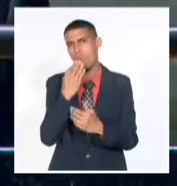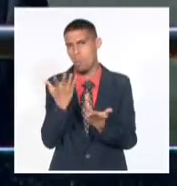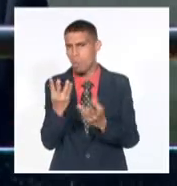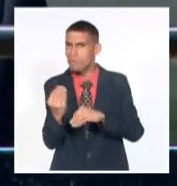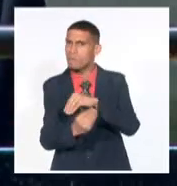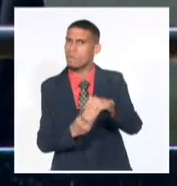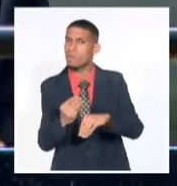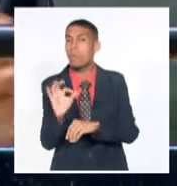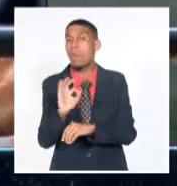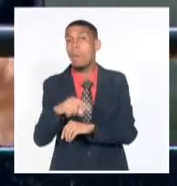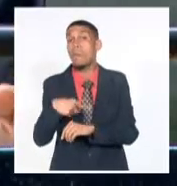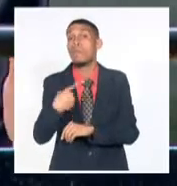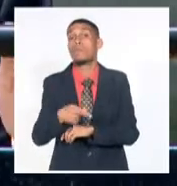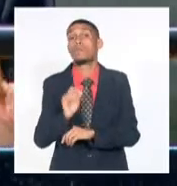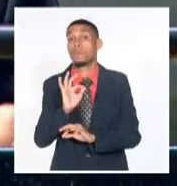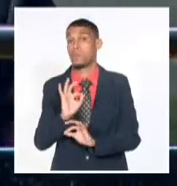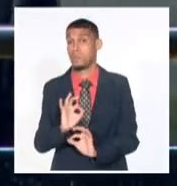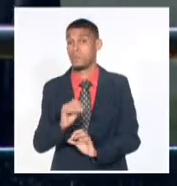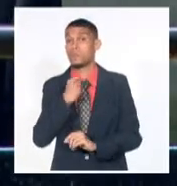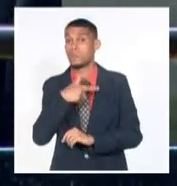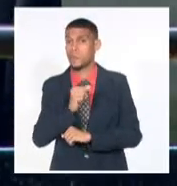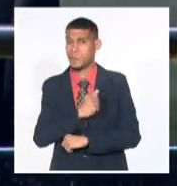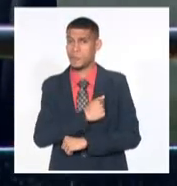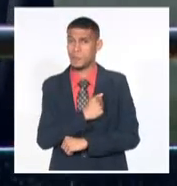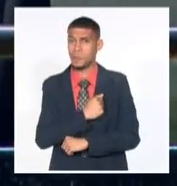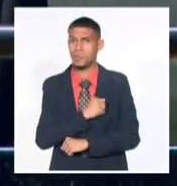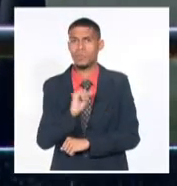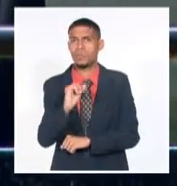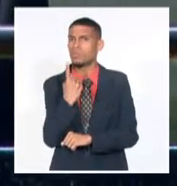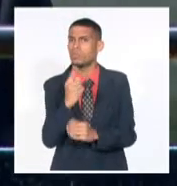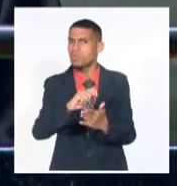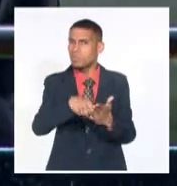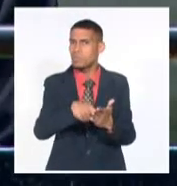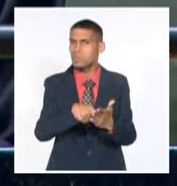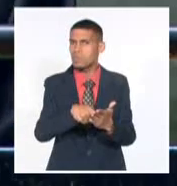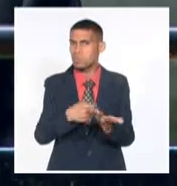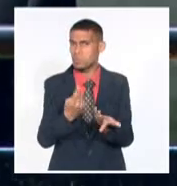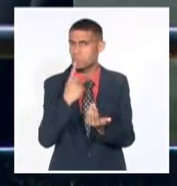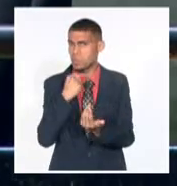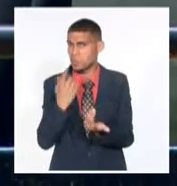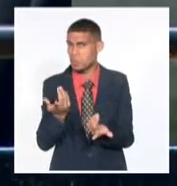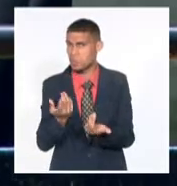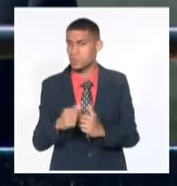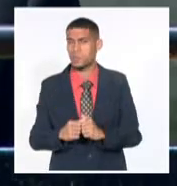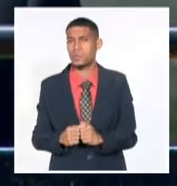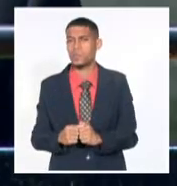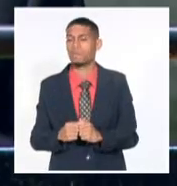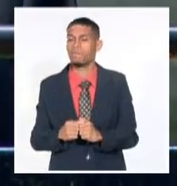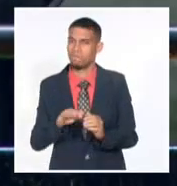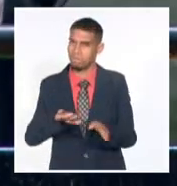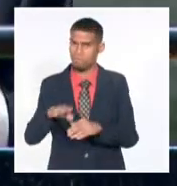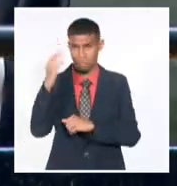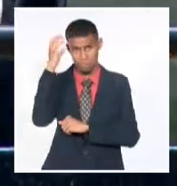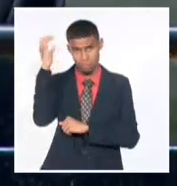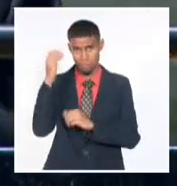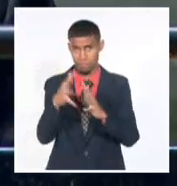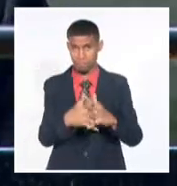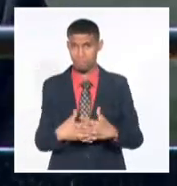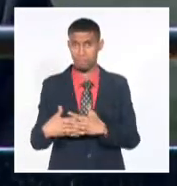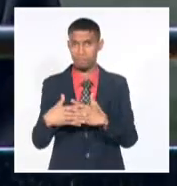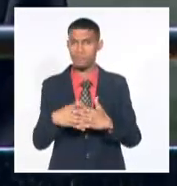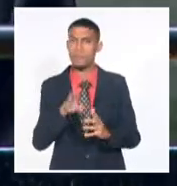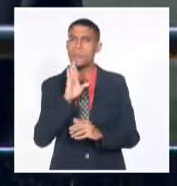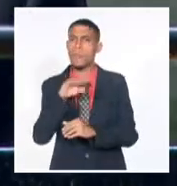mañana, si quisiera, con solo una firma. El gobierno de los Estados Unidos